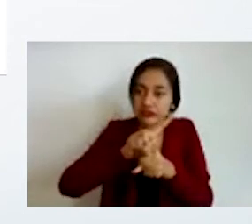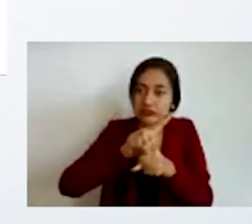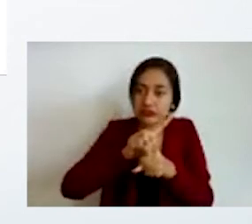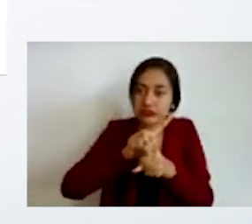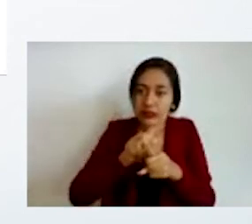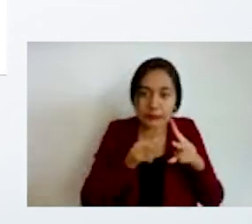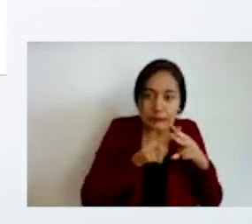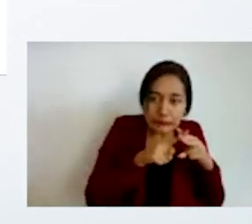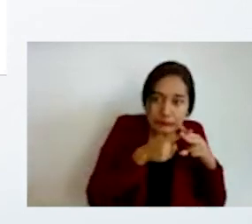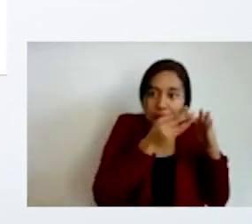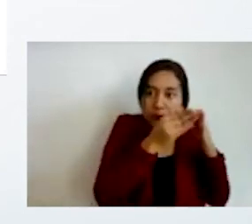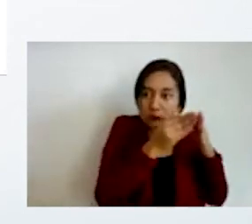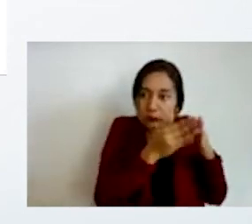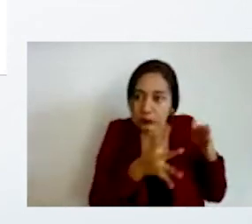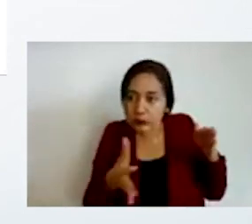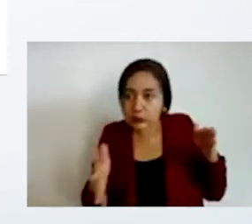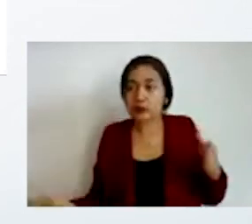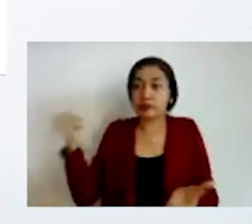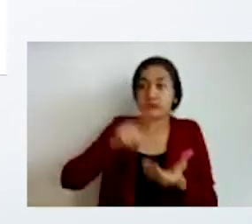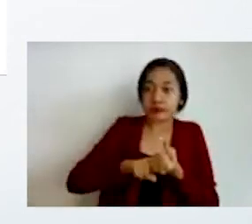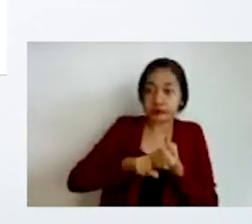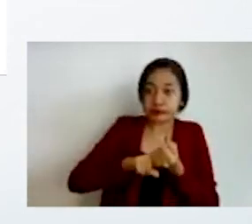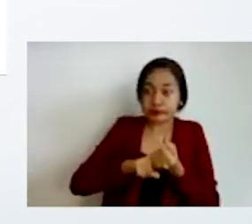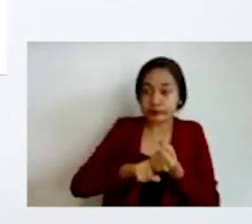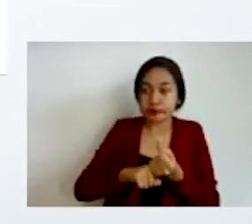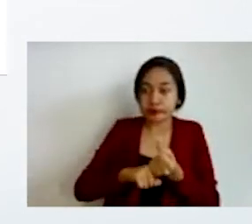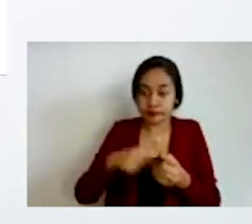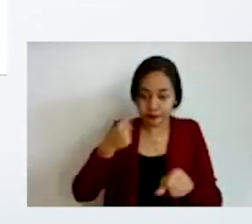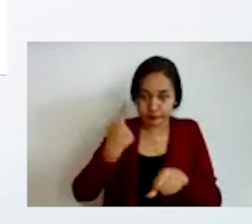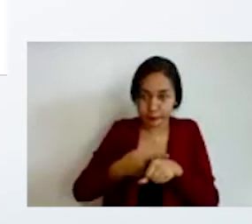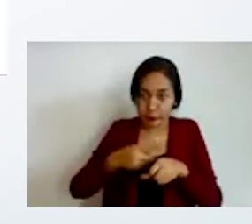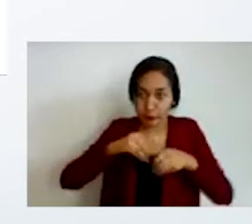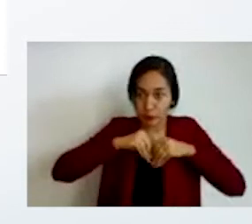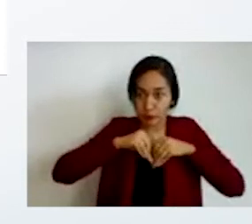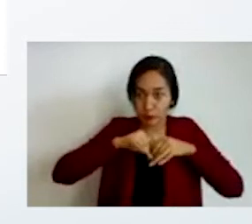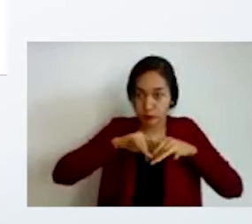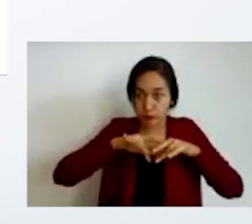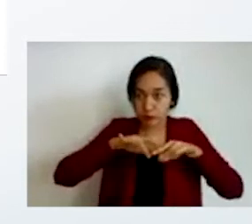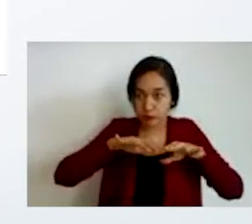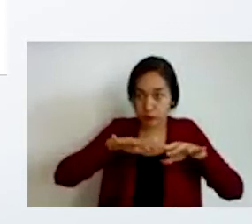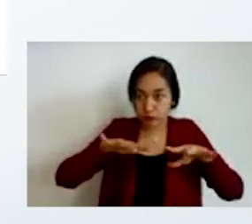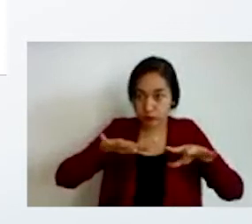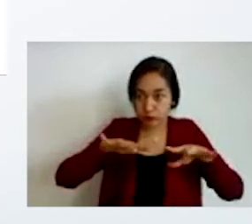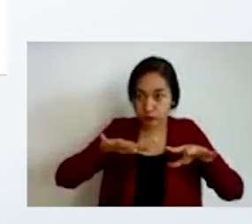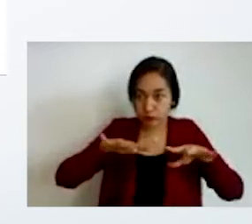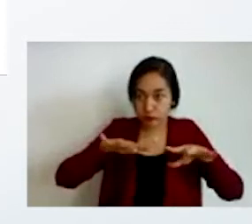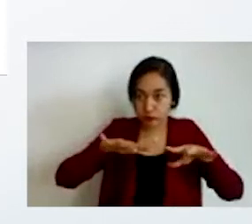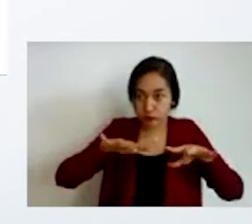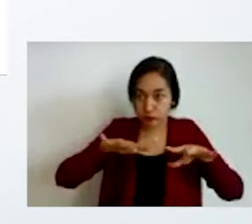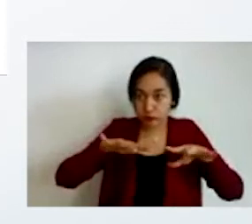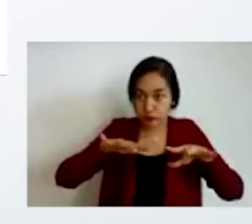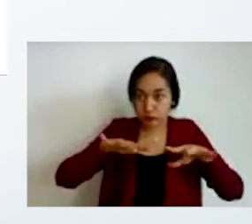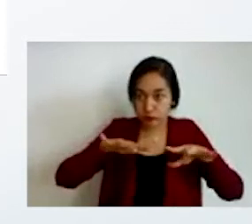un lapso para el aislamiento de quien tiene signos y síntomas, y si no lo transmite a nadie se puede